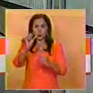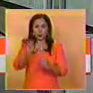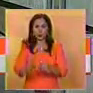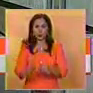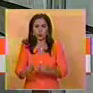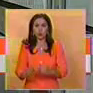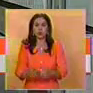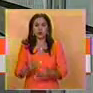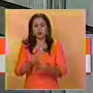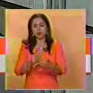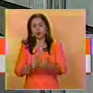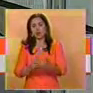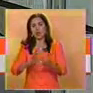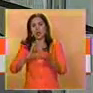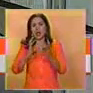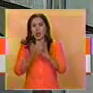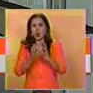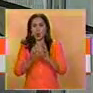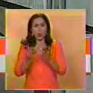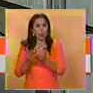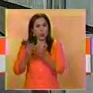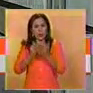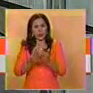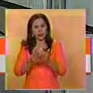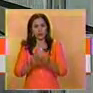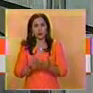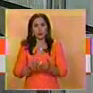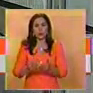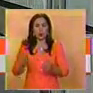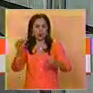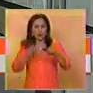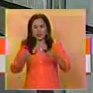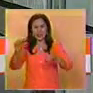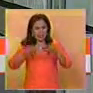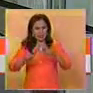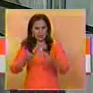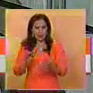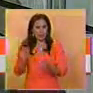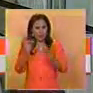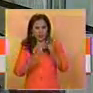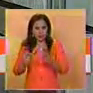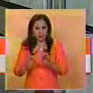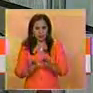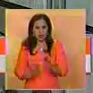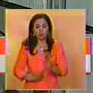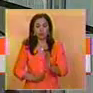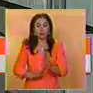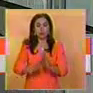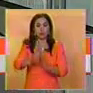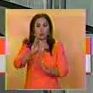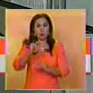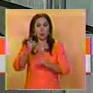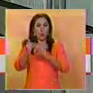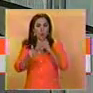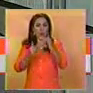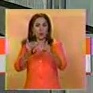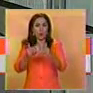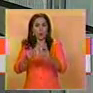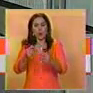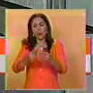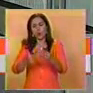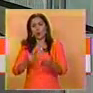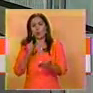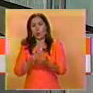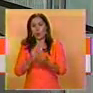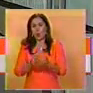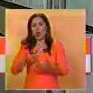de reinterpretación geológica y de parámetros petrofísicos obtenidos determinan un incremento progresivo de las reservas